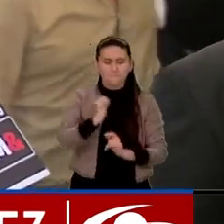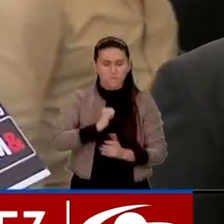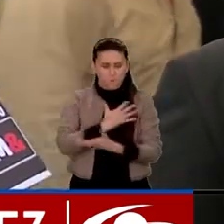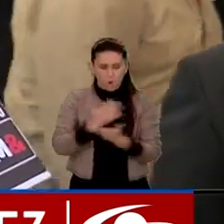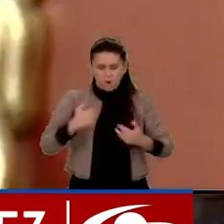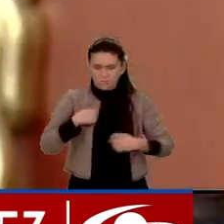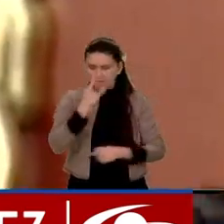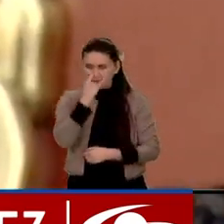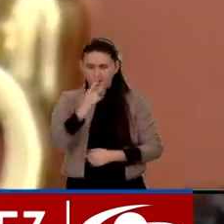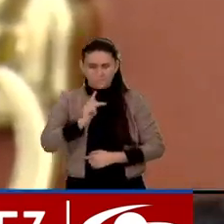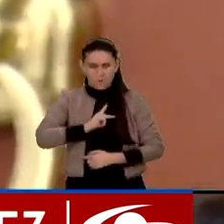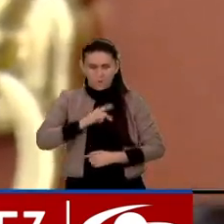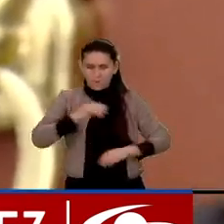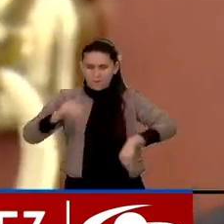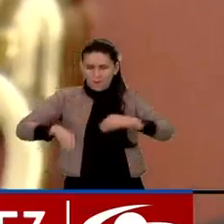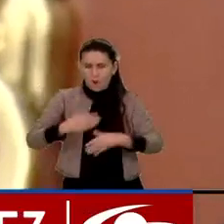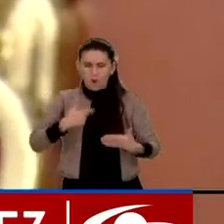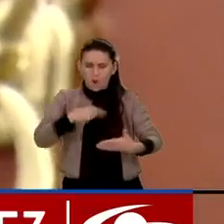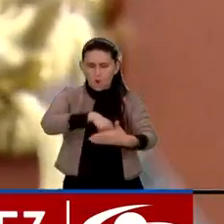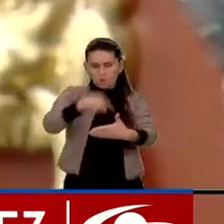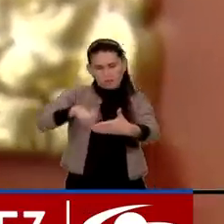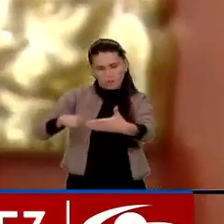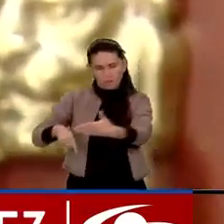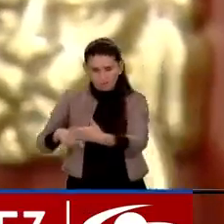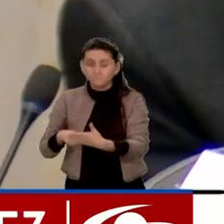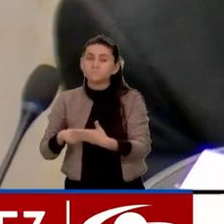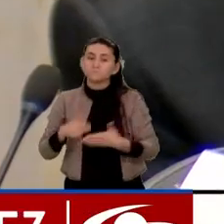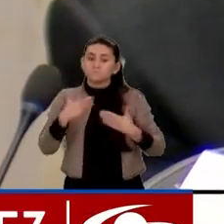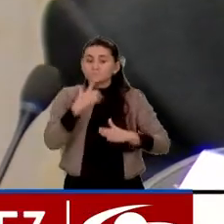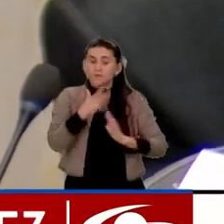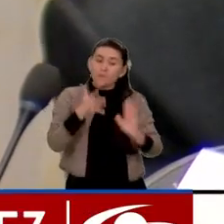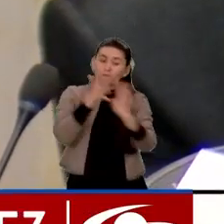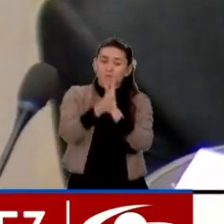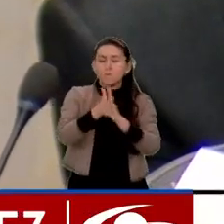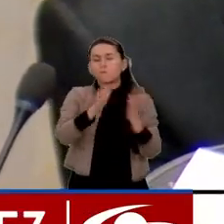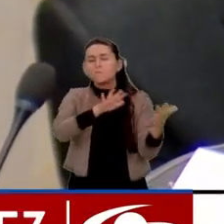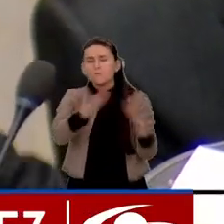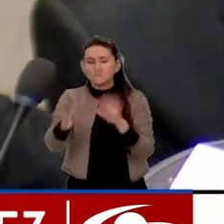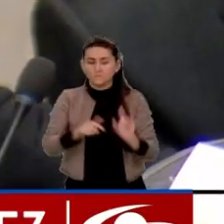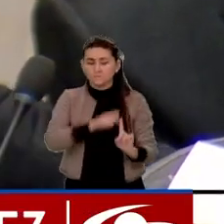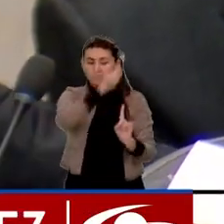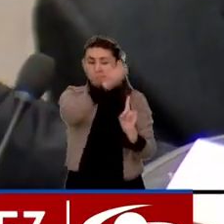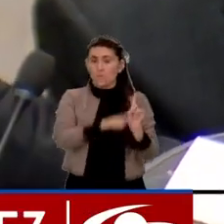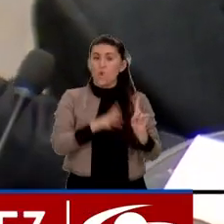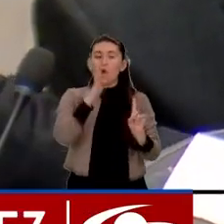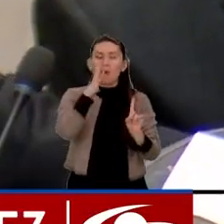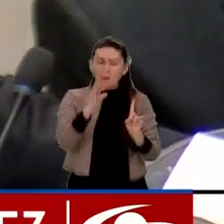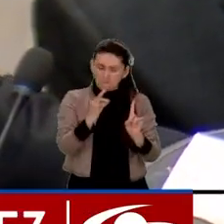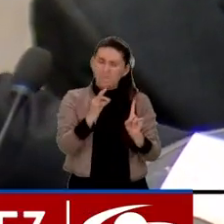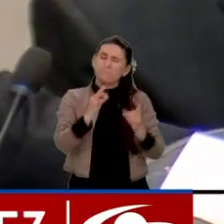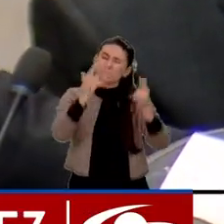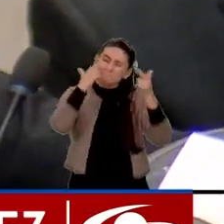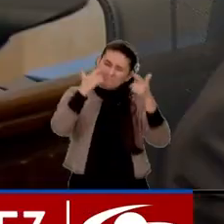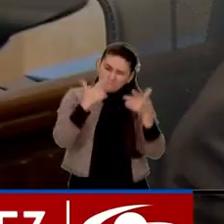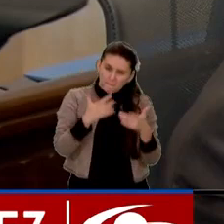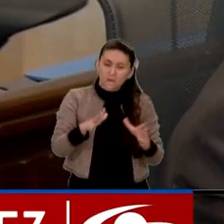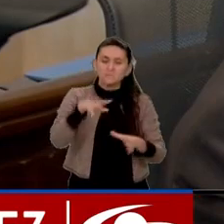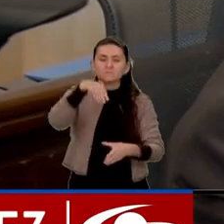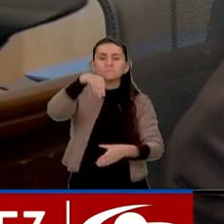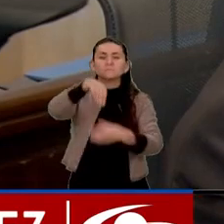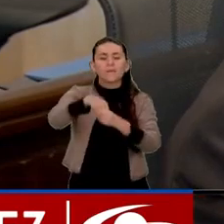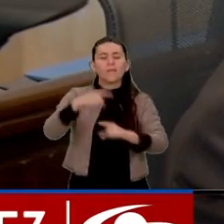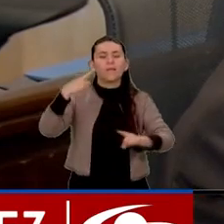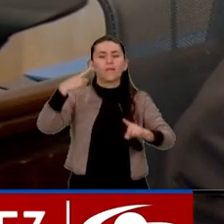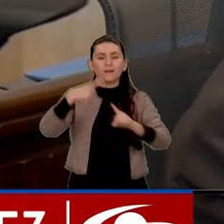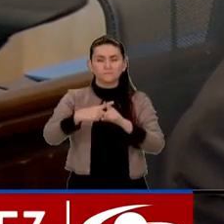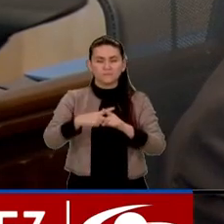interés indebido en la celebración de contratos. Información preliminar señala que Ramírez estaría relacionado con el llamado carrusel del